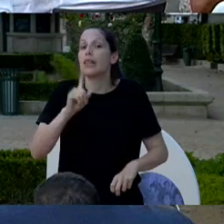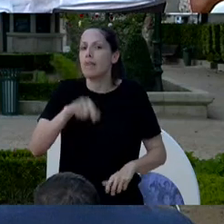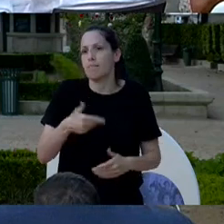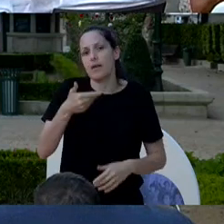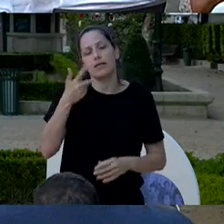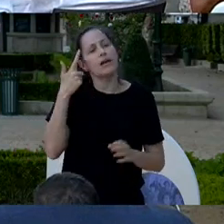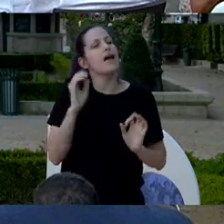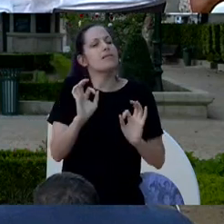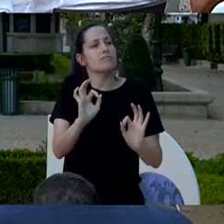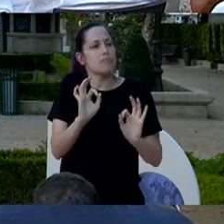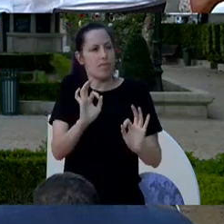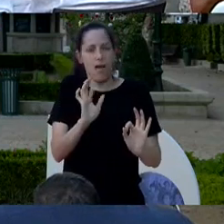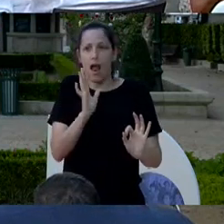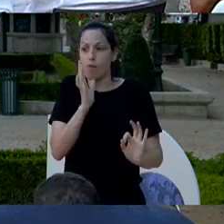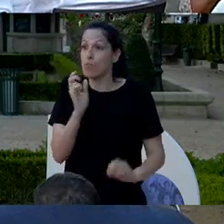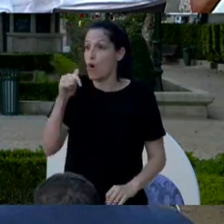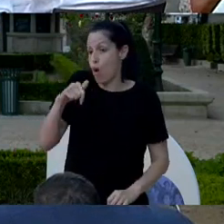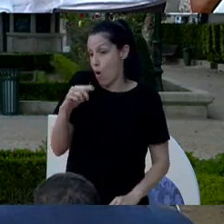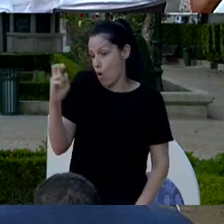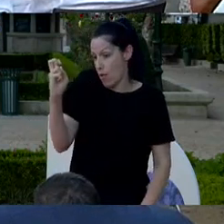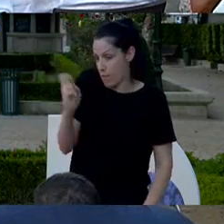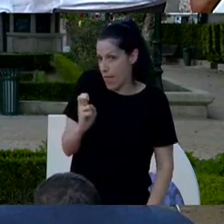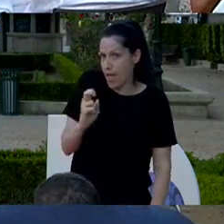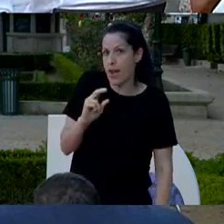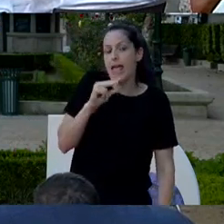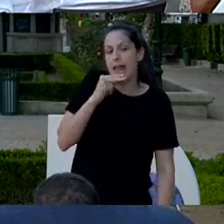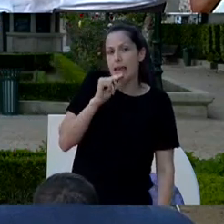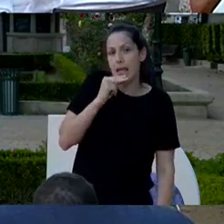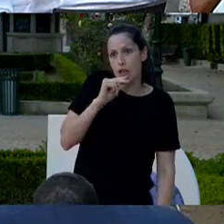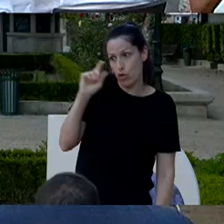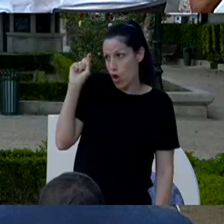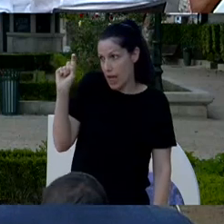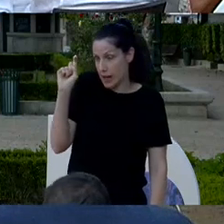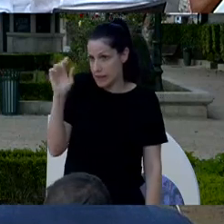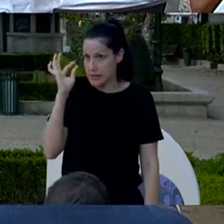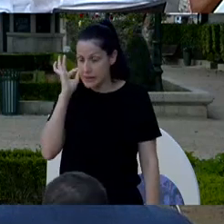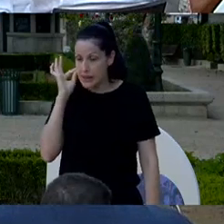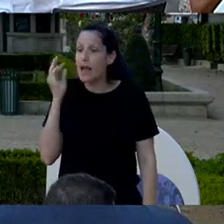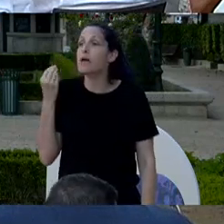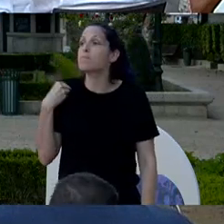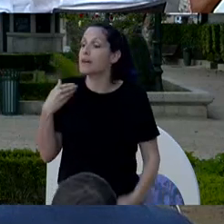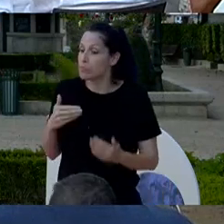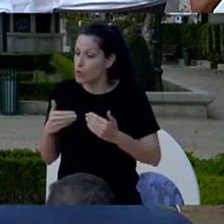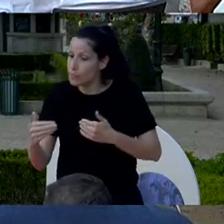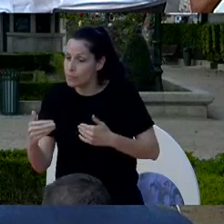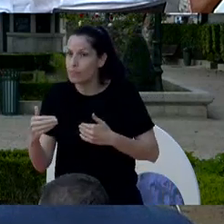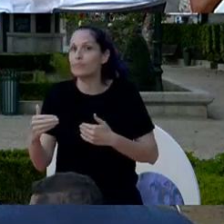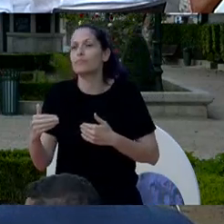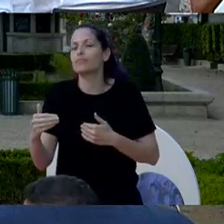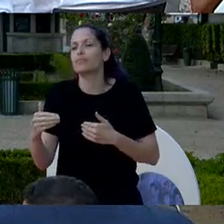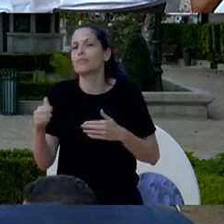hoxe contamos con Manuel Neto de Ernestina, pois para o faladoiro de Ángeles Alvariño contaremos coa súa